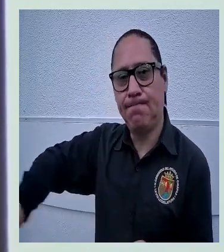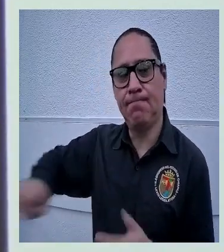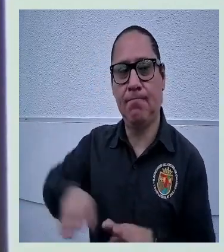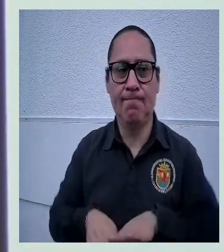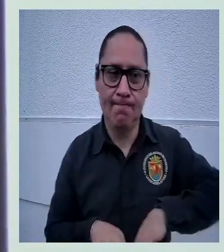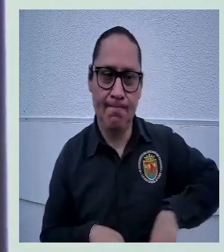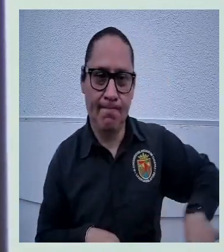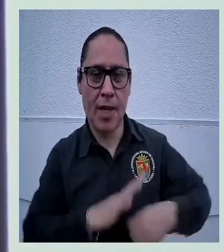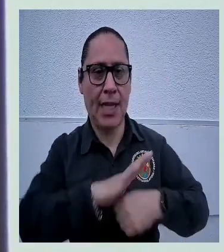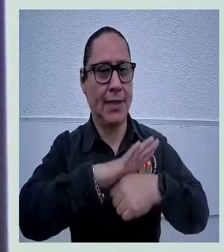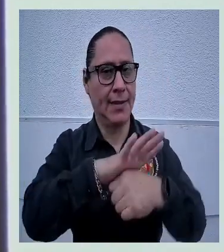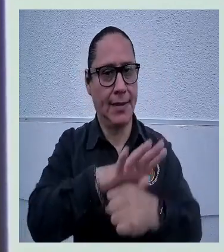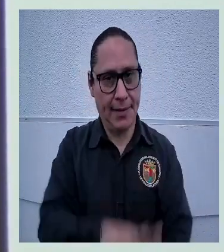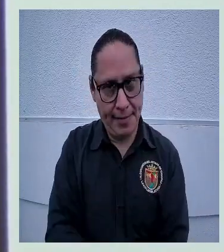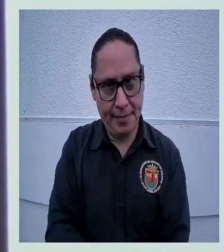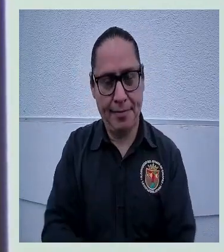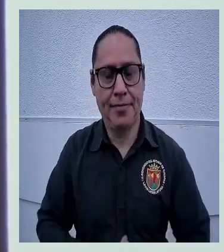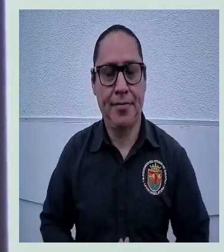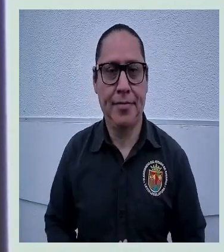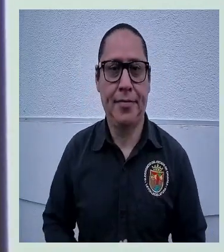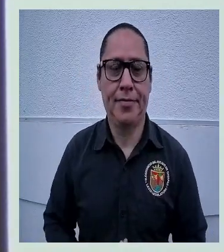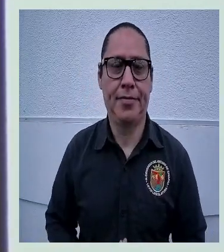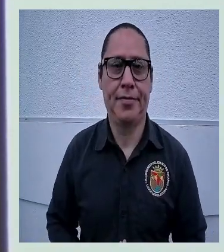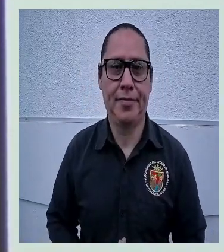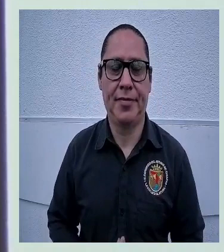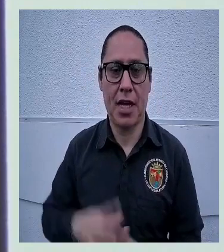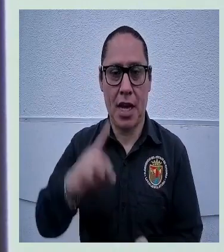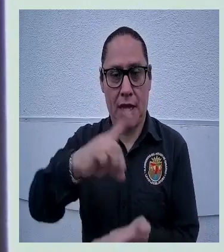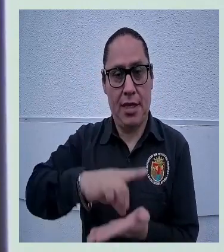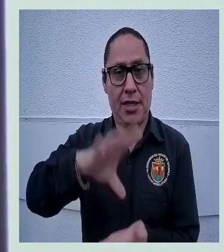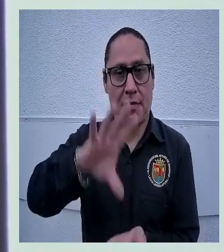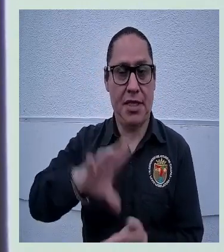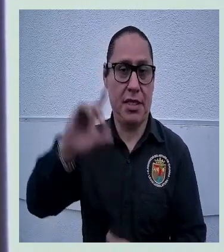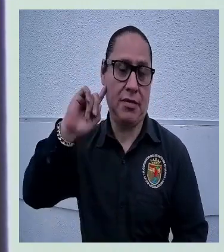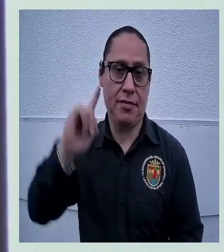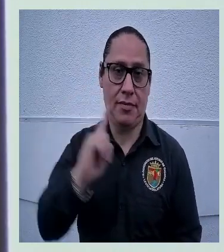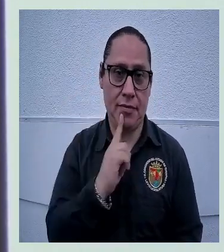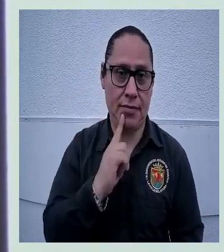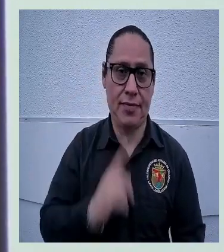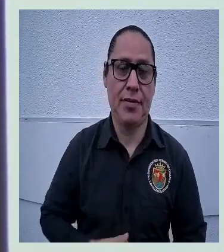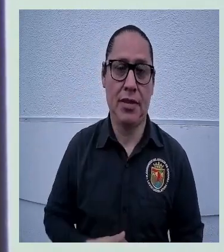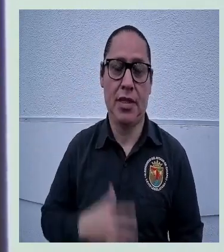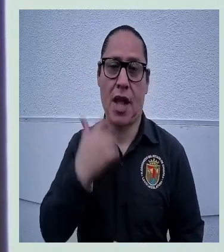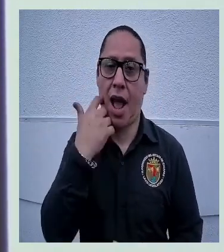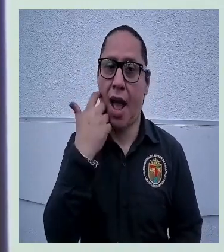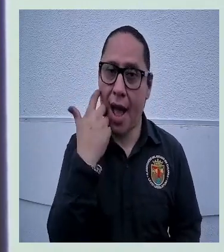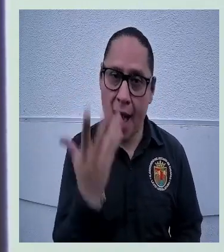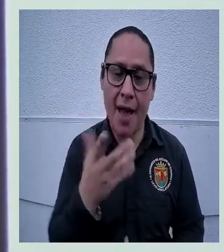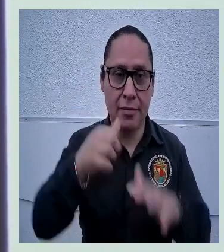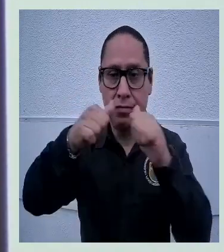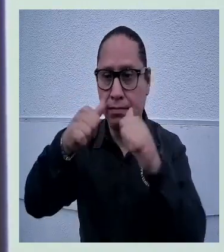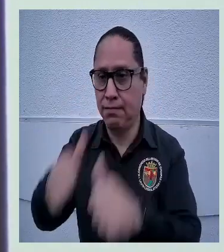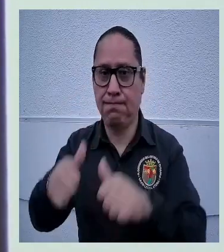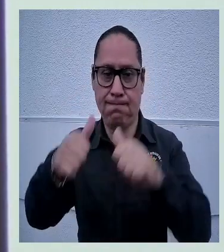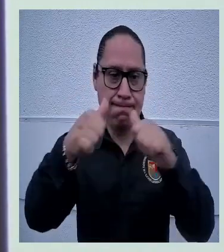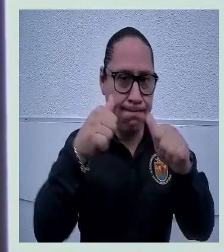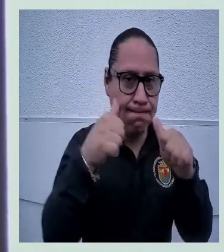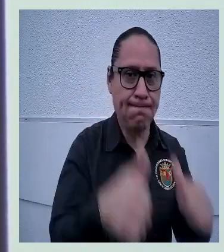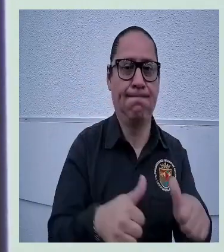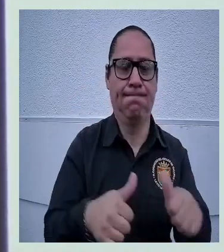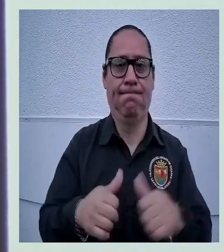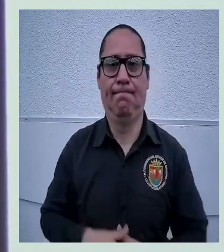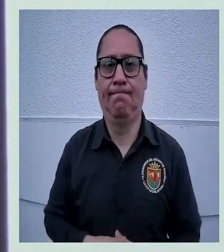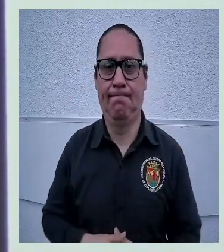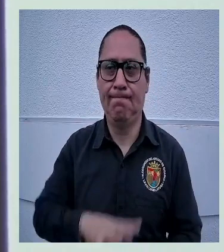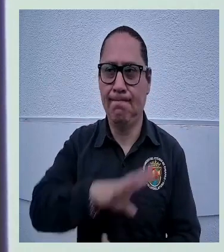la discriminación la discapacidad auditiva requiere de una atención integral que